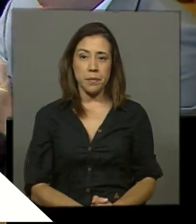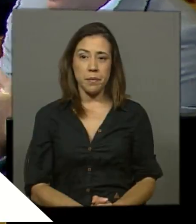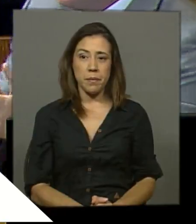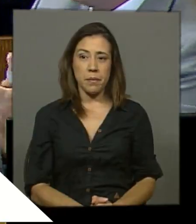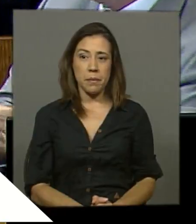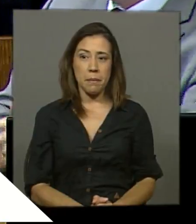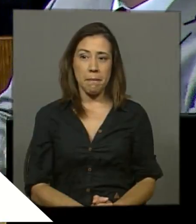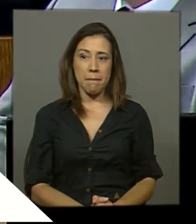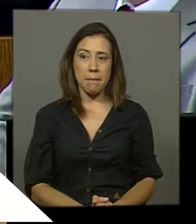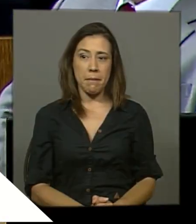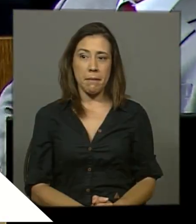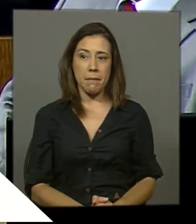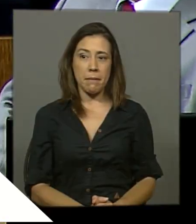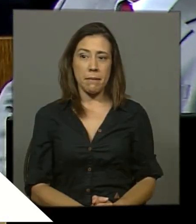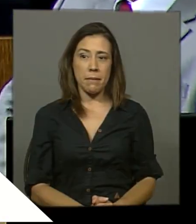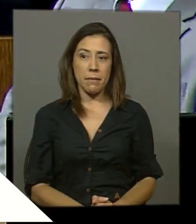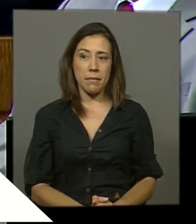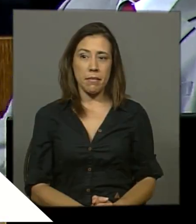ministro